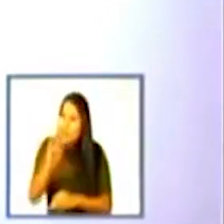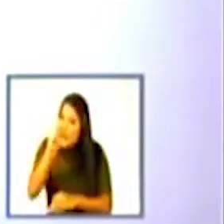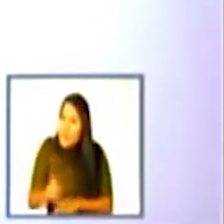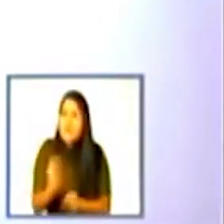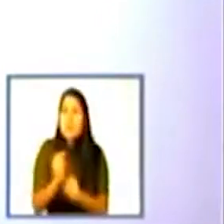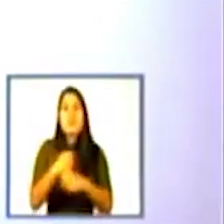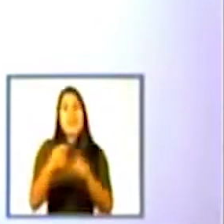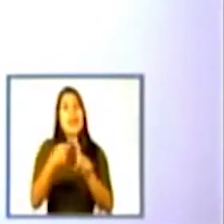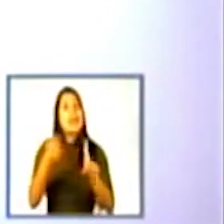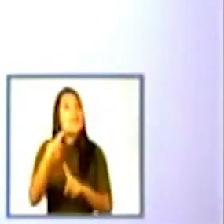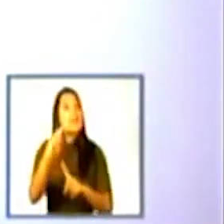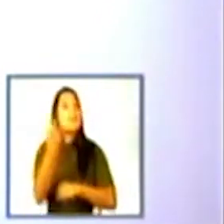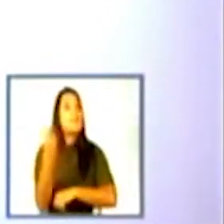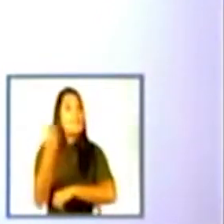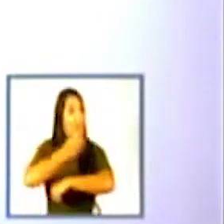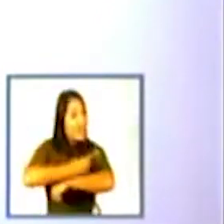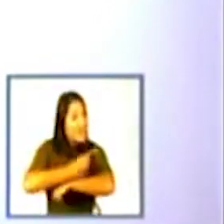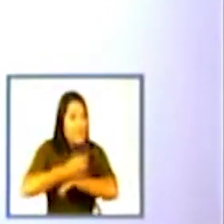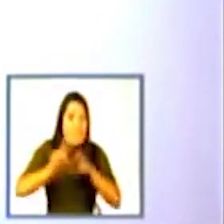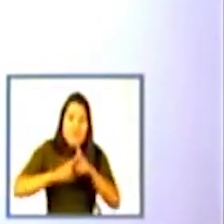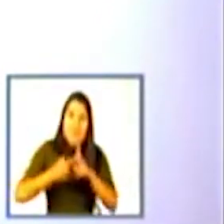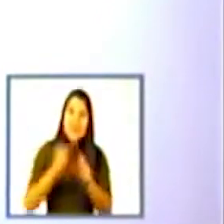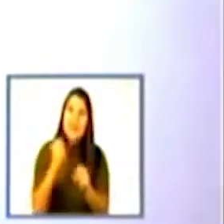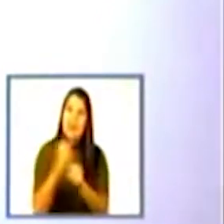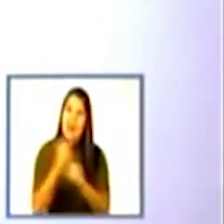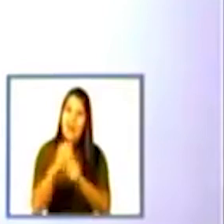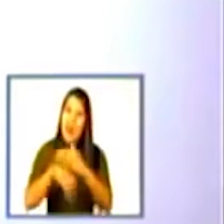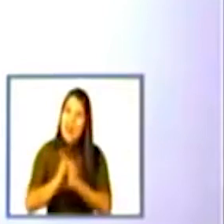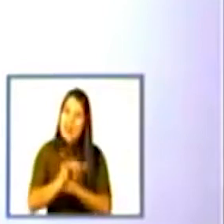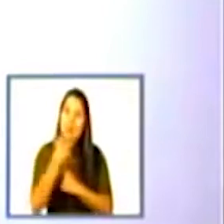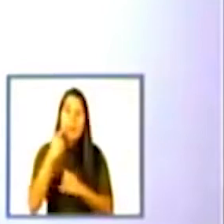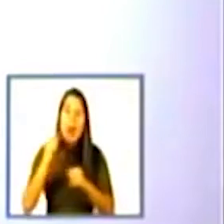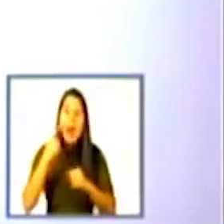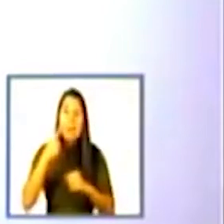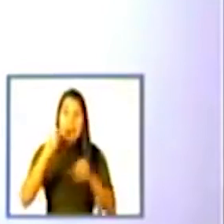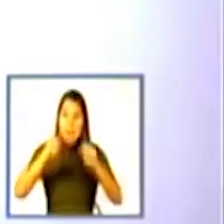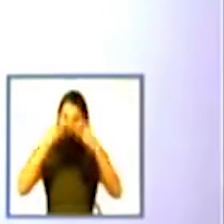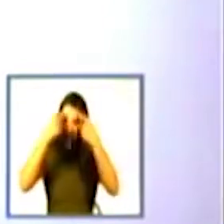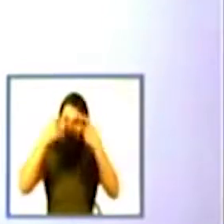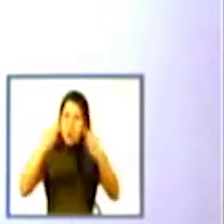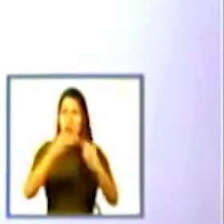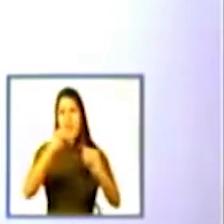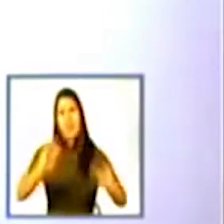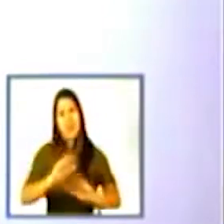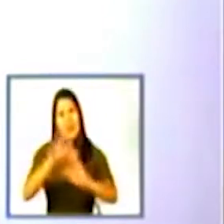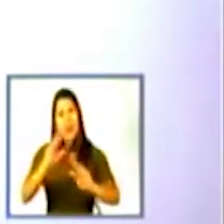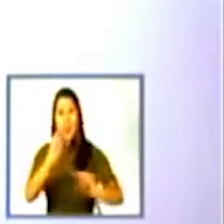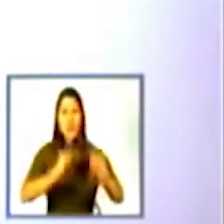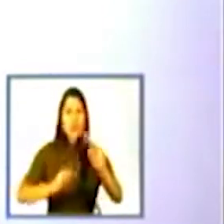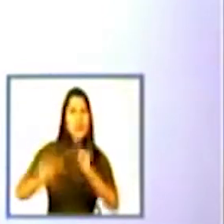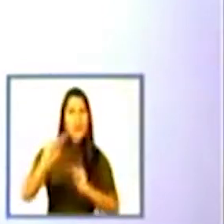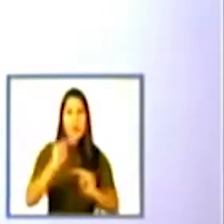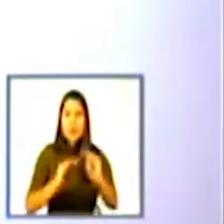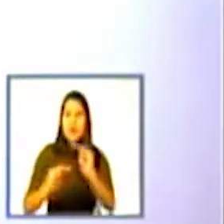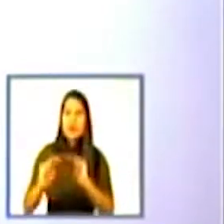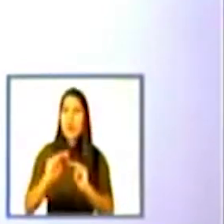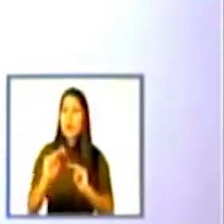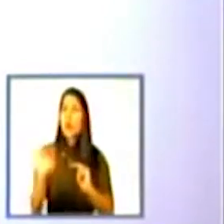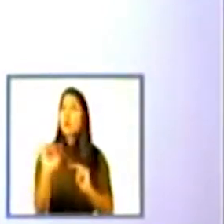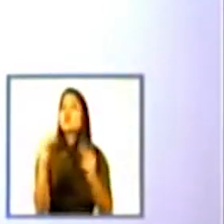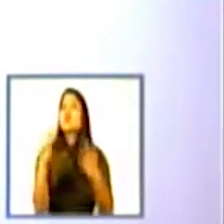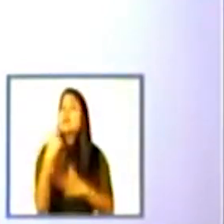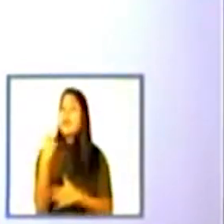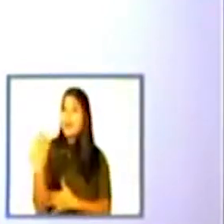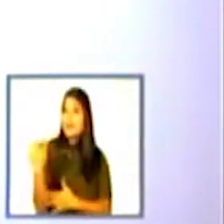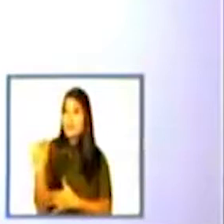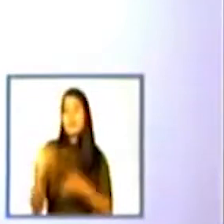día, empezar a trabajar desde el primer día para que esto sea una realidad y por supuesto con todas las negociaciones que mencionaba en la respuesta anterior en la Asamblea Legislativa.